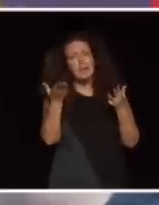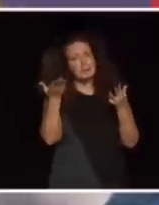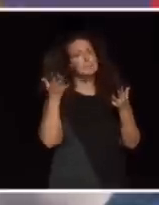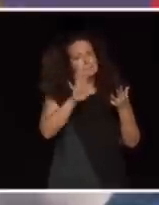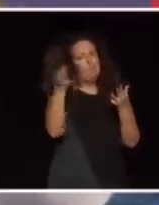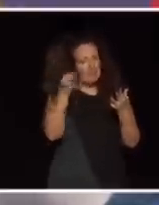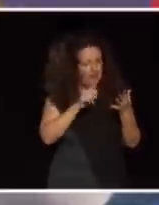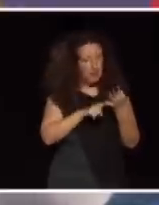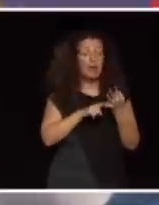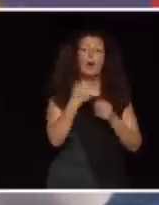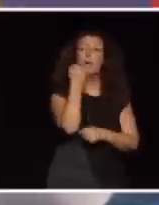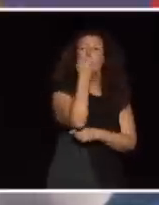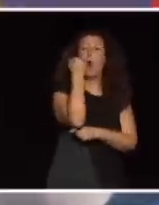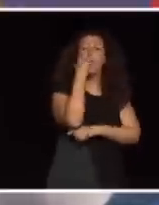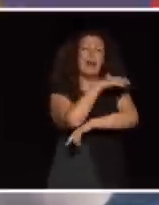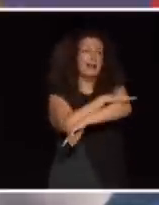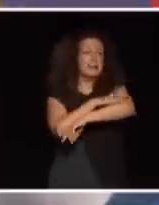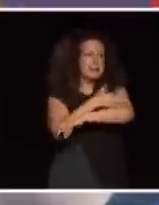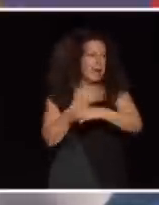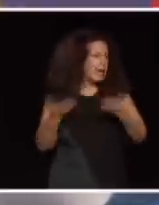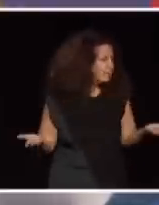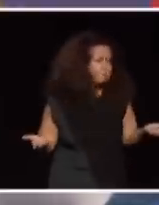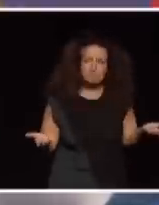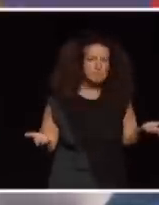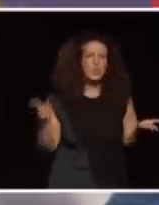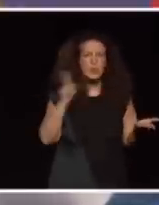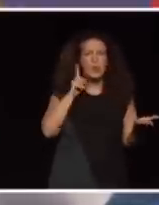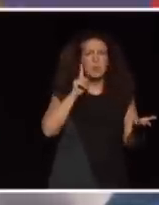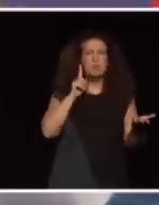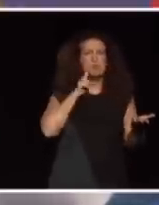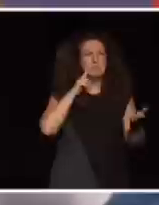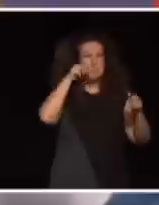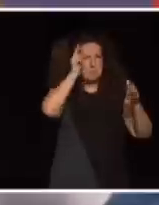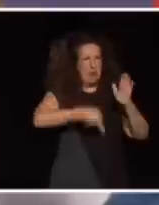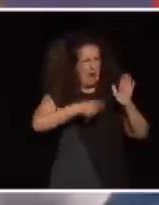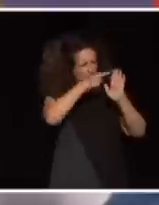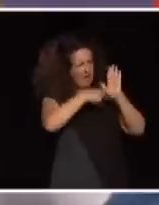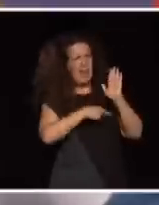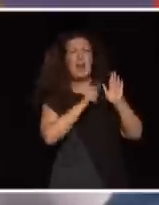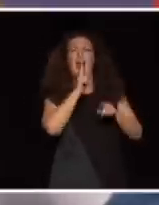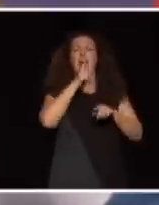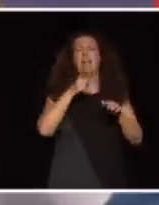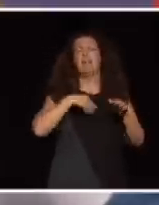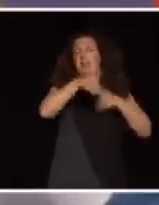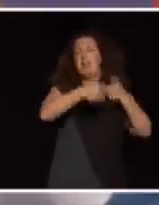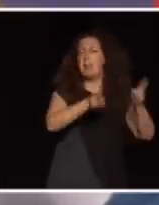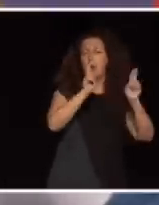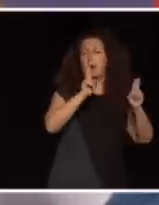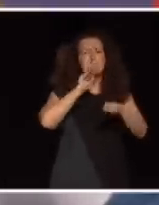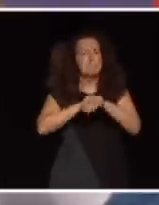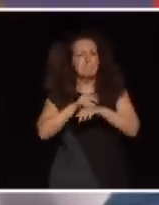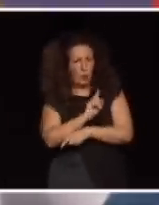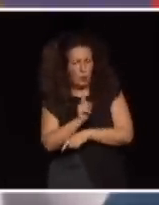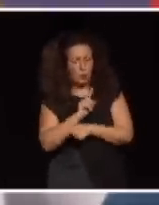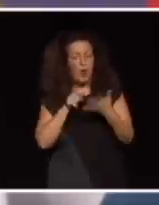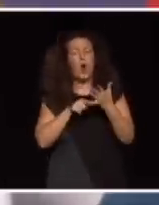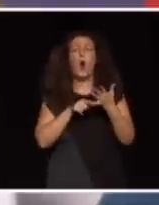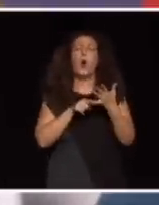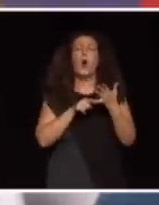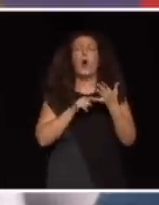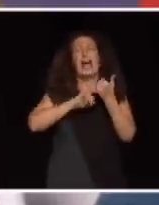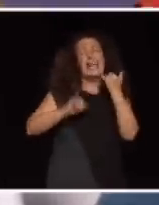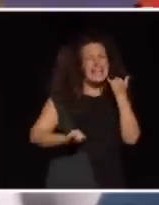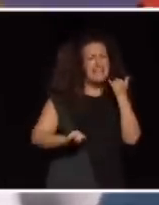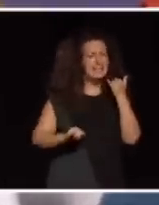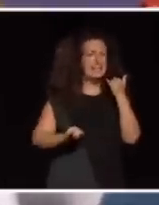los poderes del Estado que no responden al mandato democrático o la profunda crisis territorial. Esto